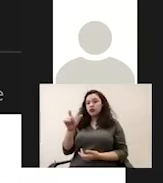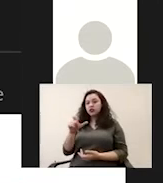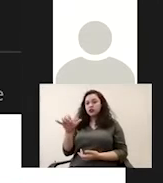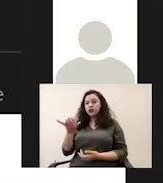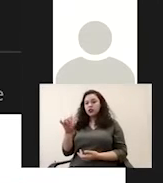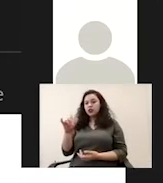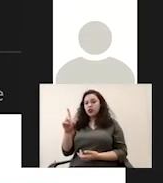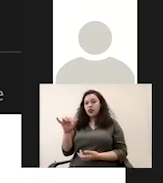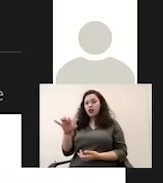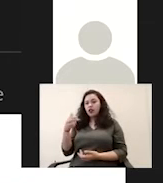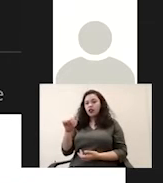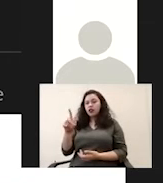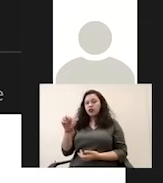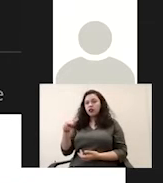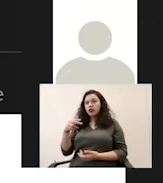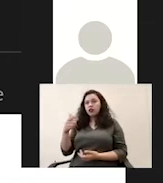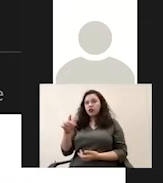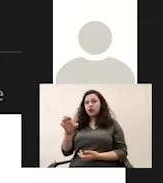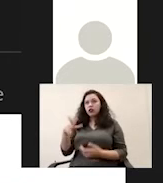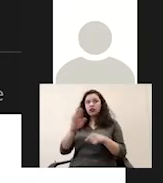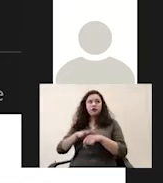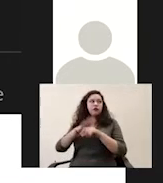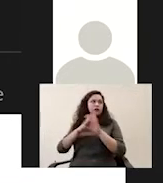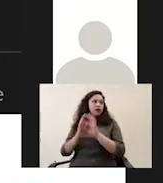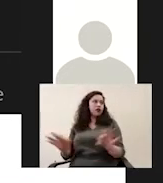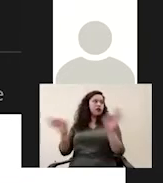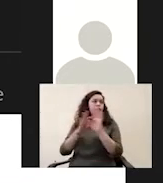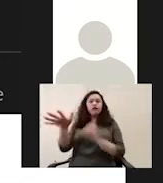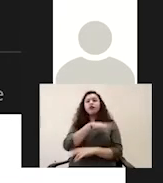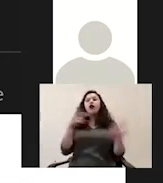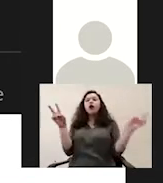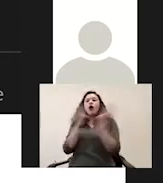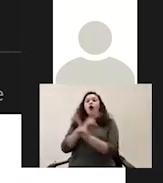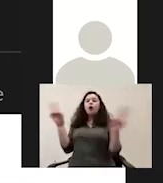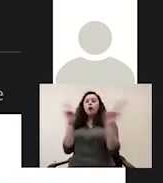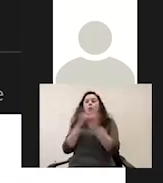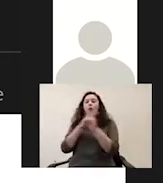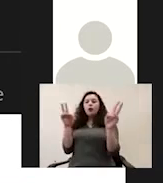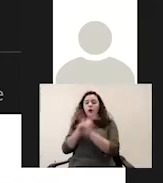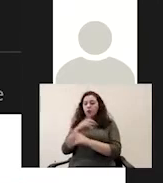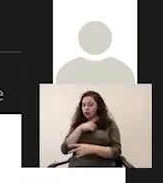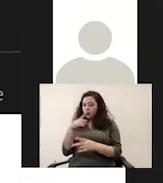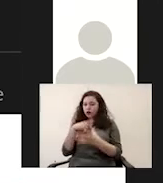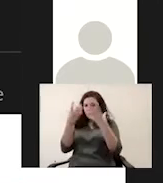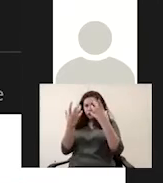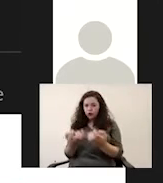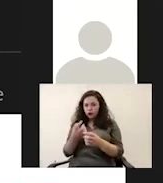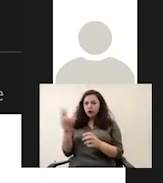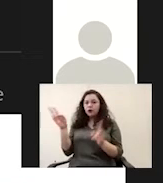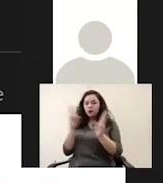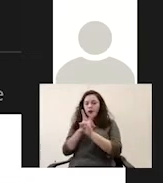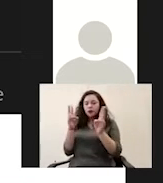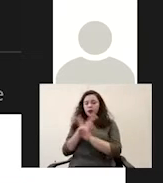lo importante es que mantengan el área ventilada, que dejen secar al aire libre y que